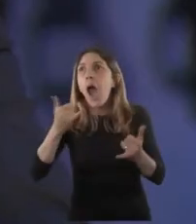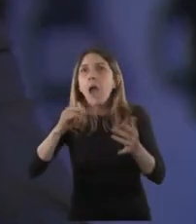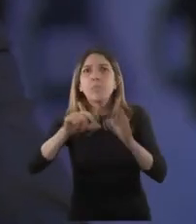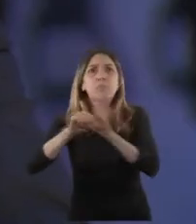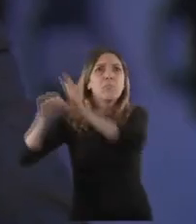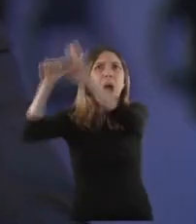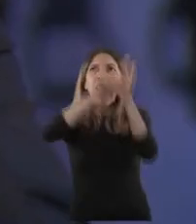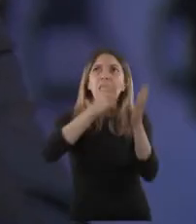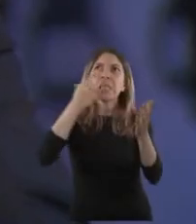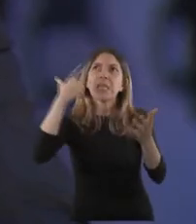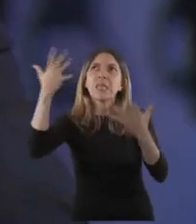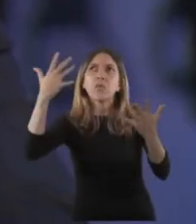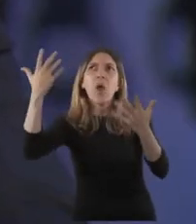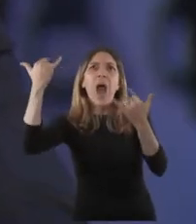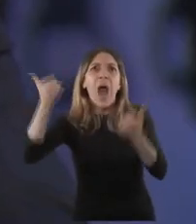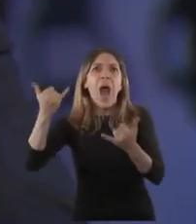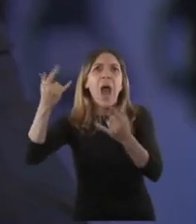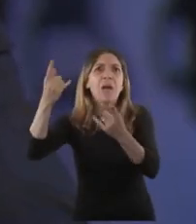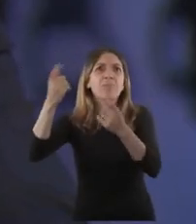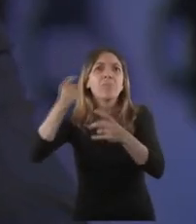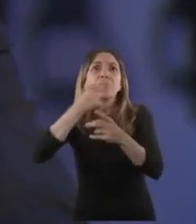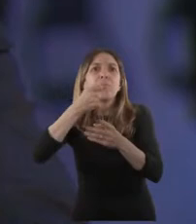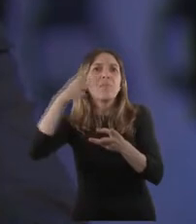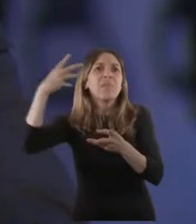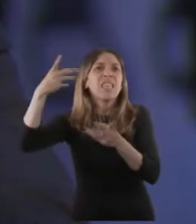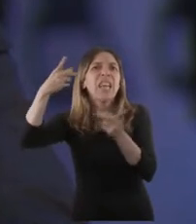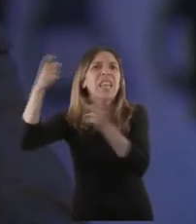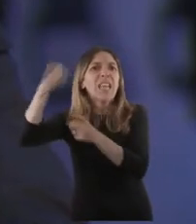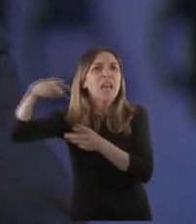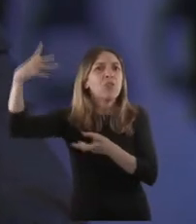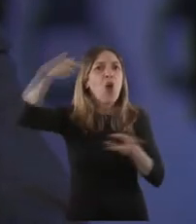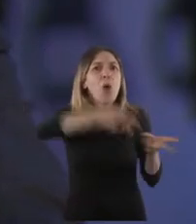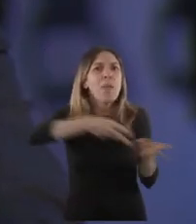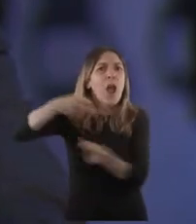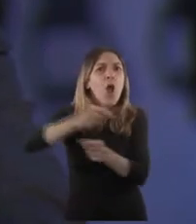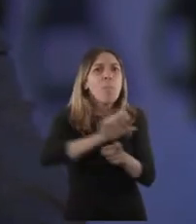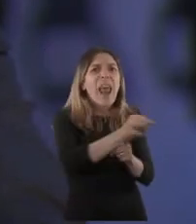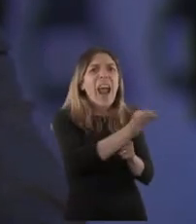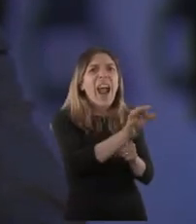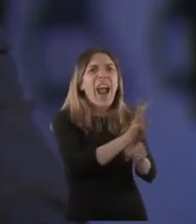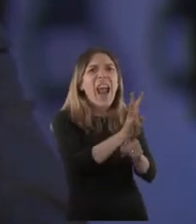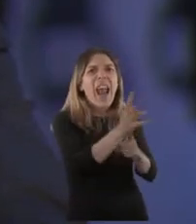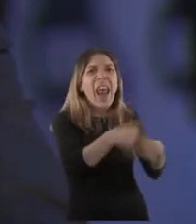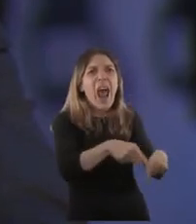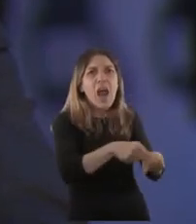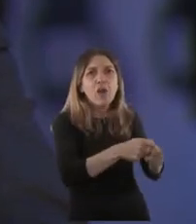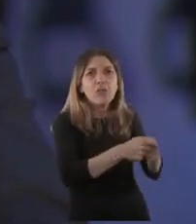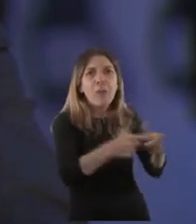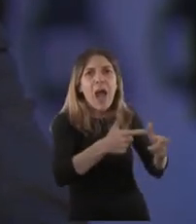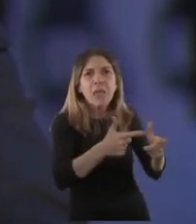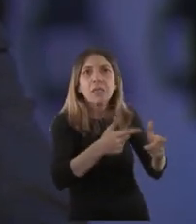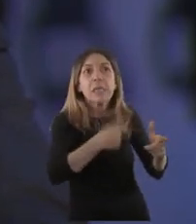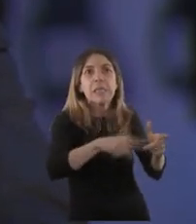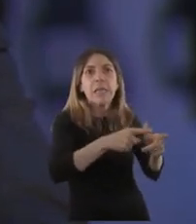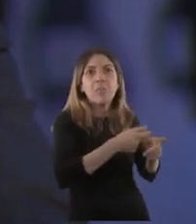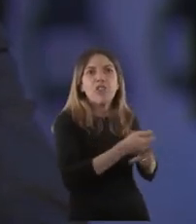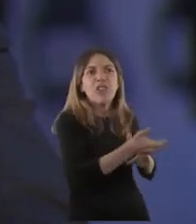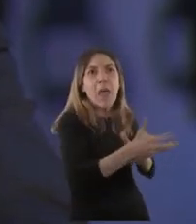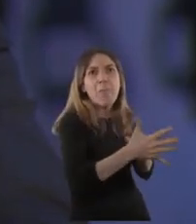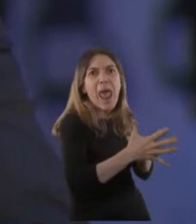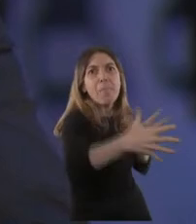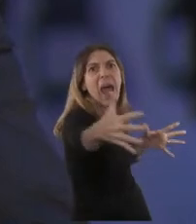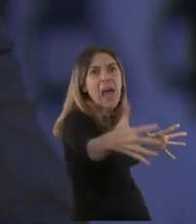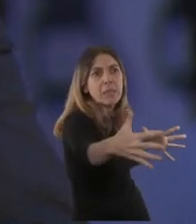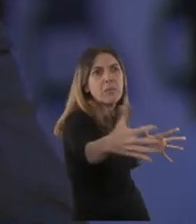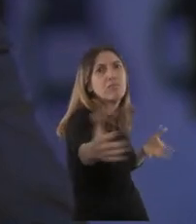marca de más granos, nosotros tenemos que sembrar más. Y sembrar más nos va a movilizar